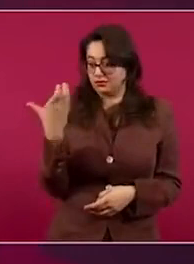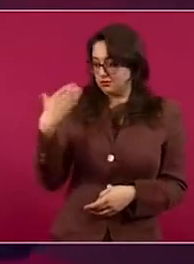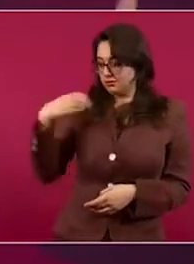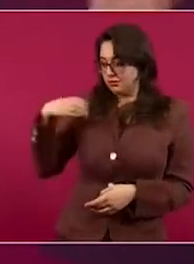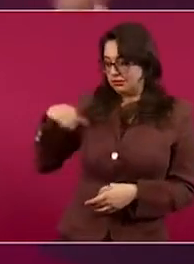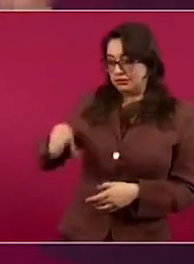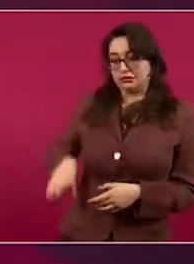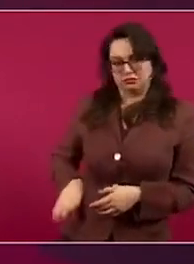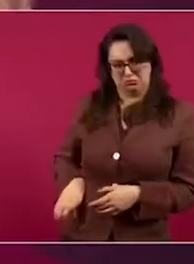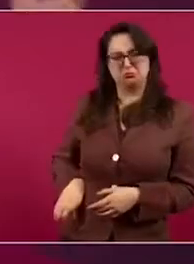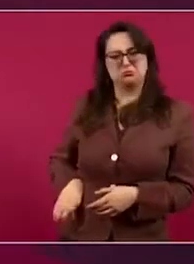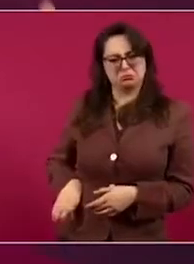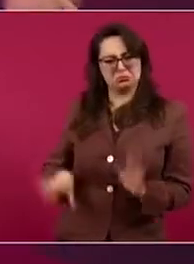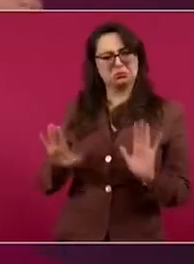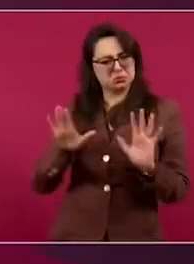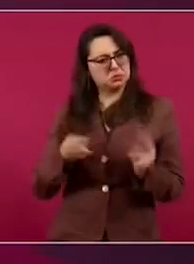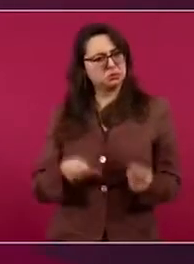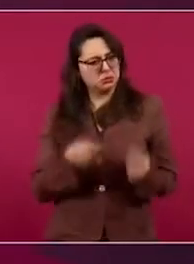es